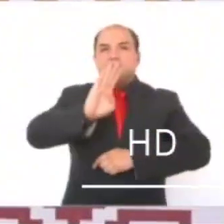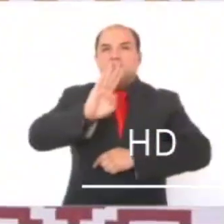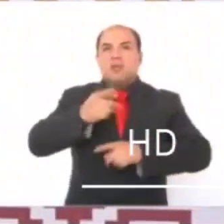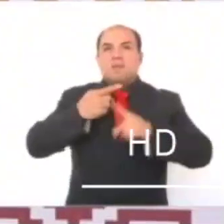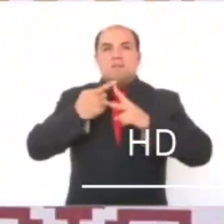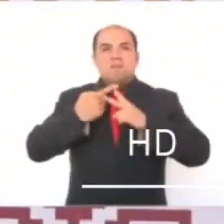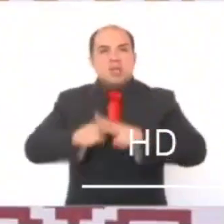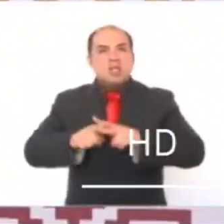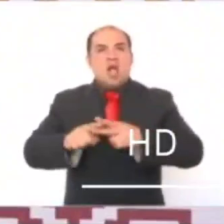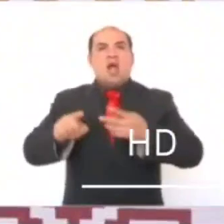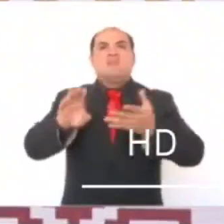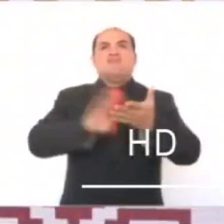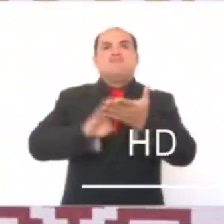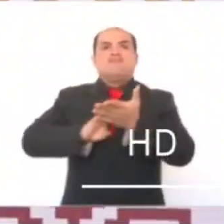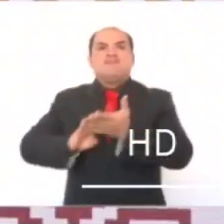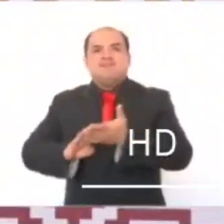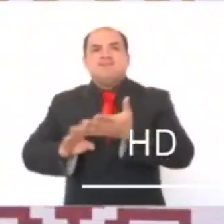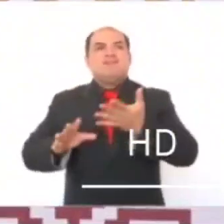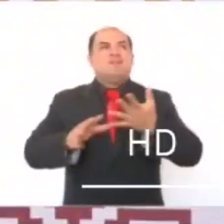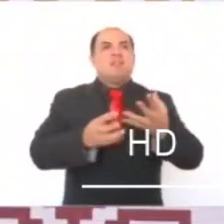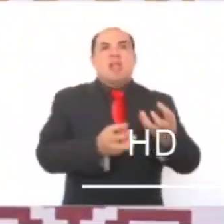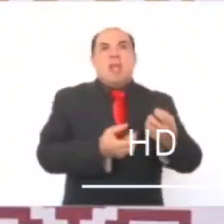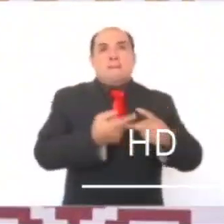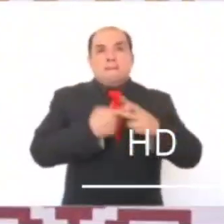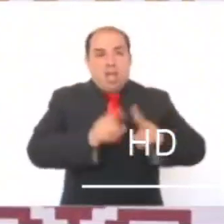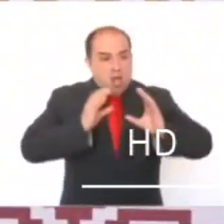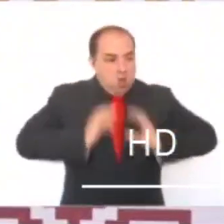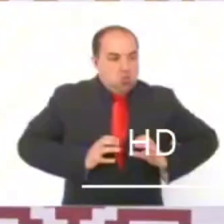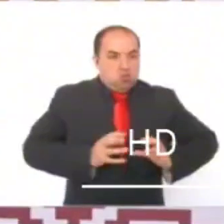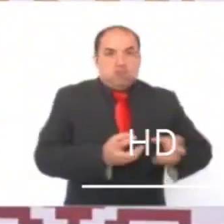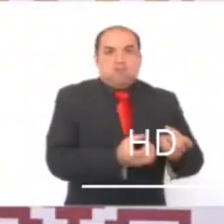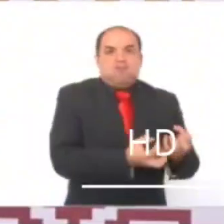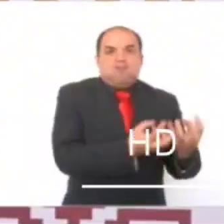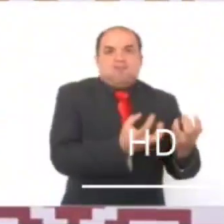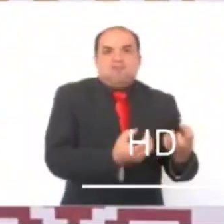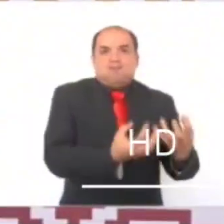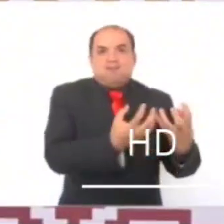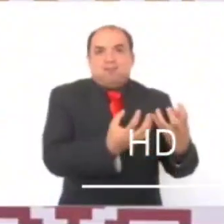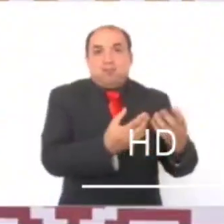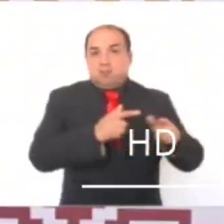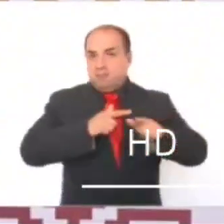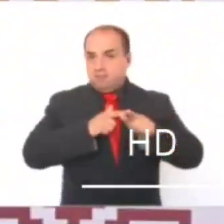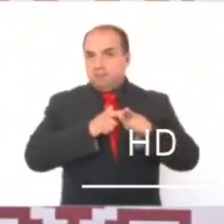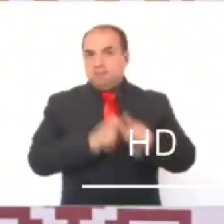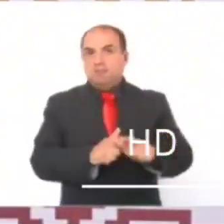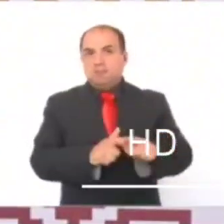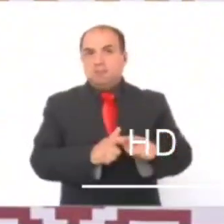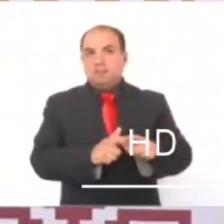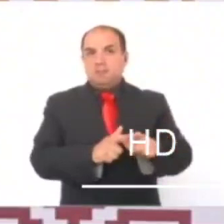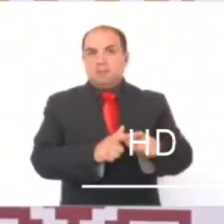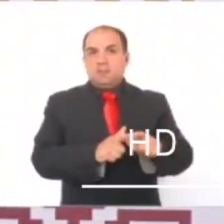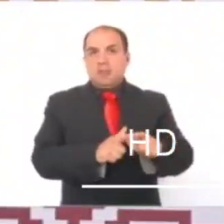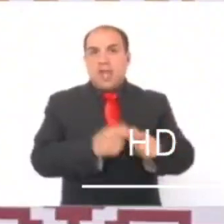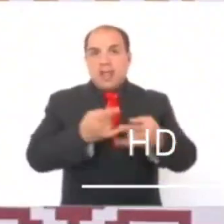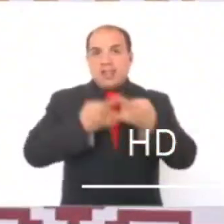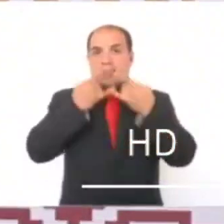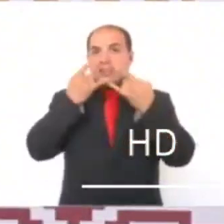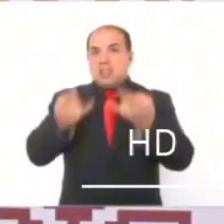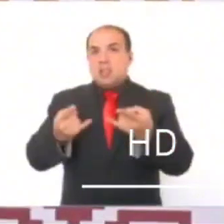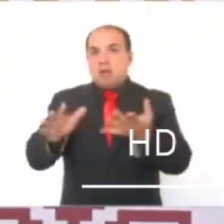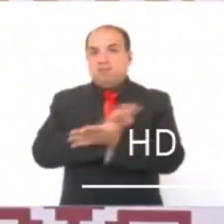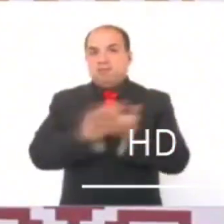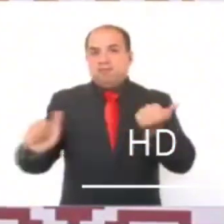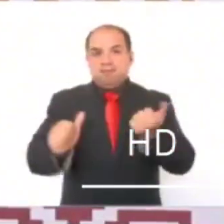a borrarnos, comenzaron por quemar nuestros cuerpos y siguieron por quemar nuestras